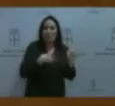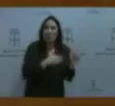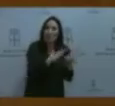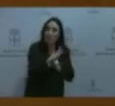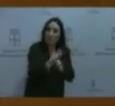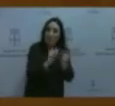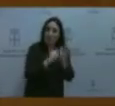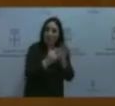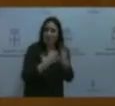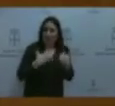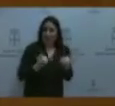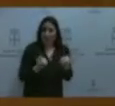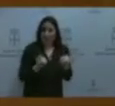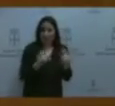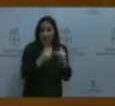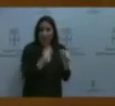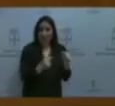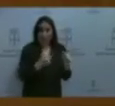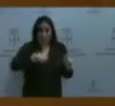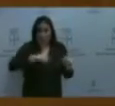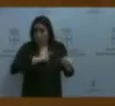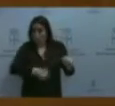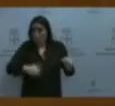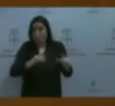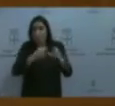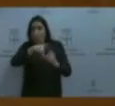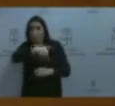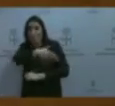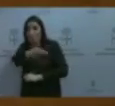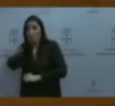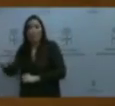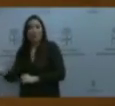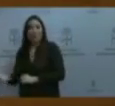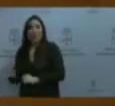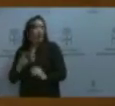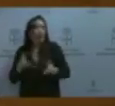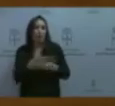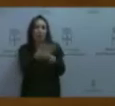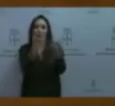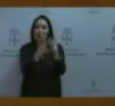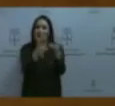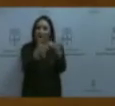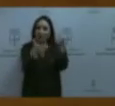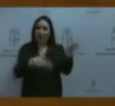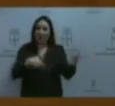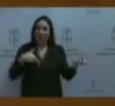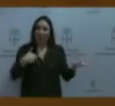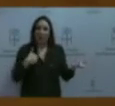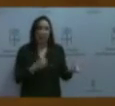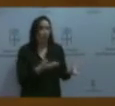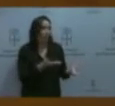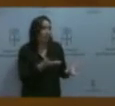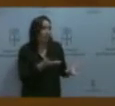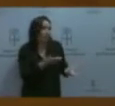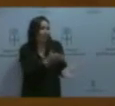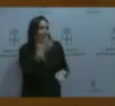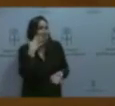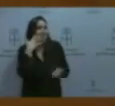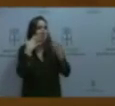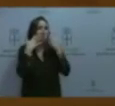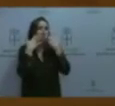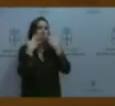tanto con nosotros como con cualquier otro grupo parlamentario, como con la sociedad civil, por supuesto. No estoy pidiendo nada